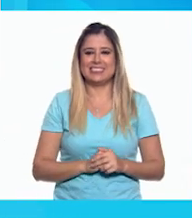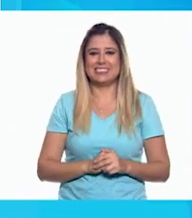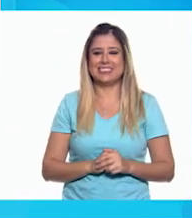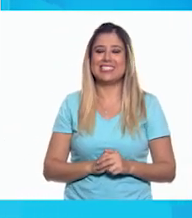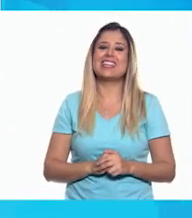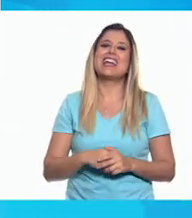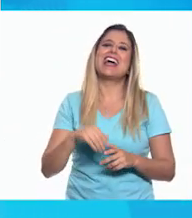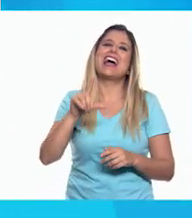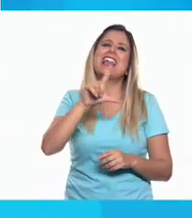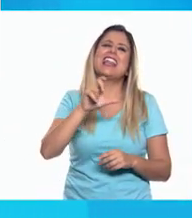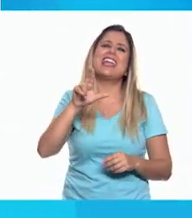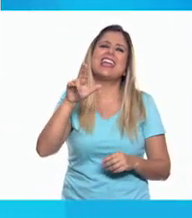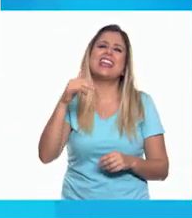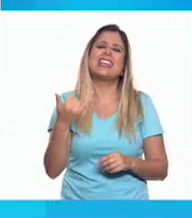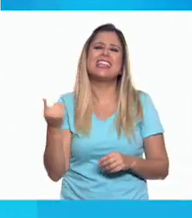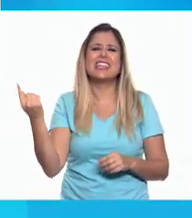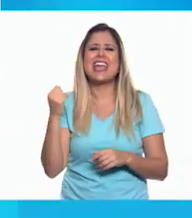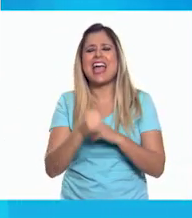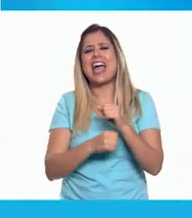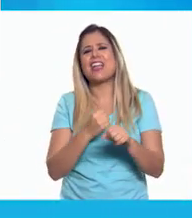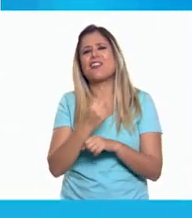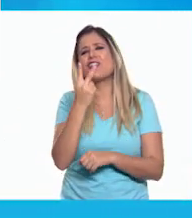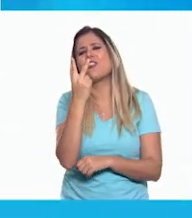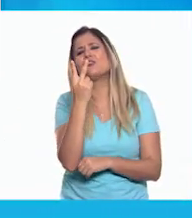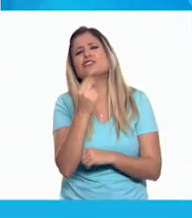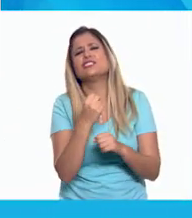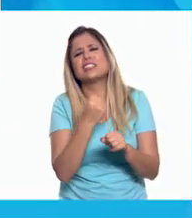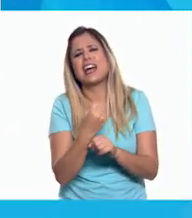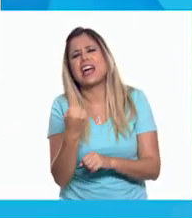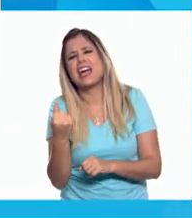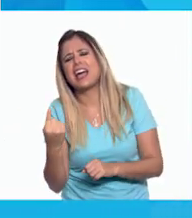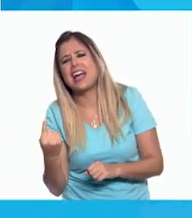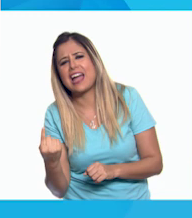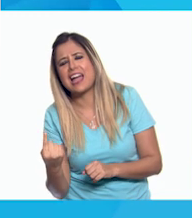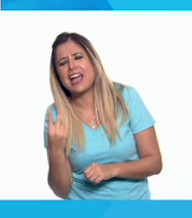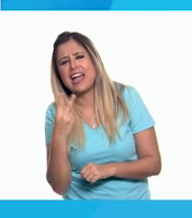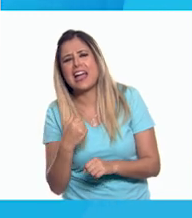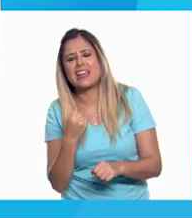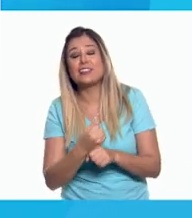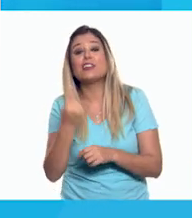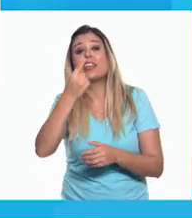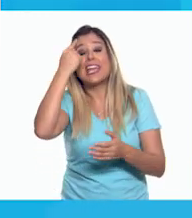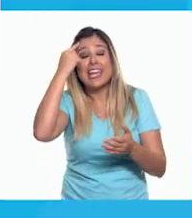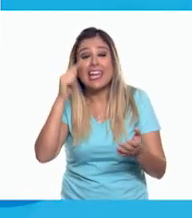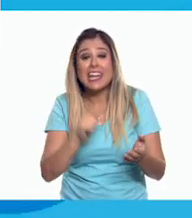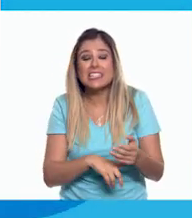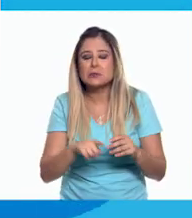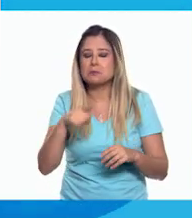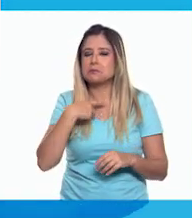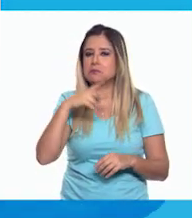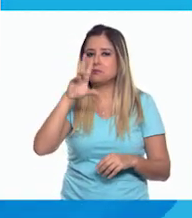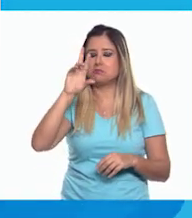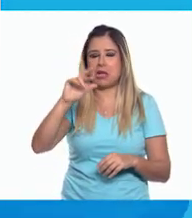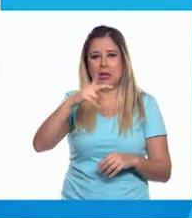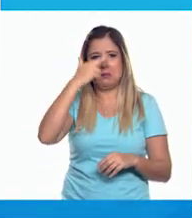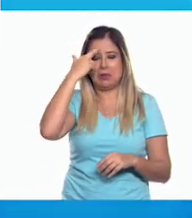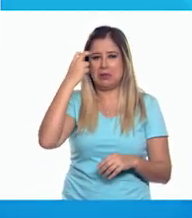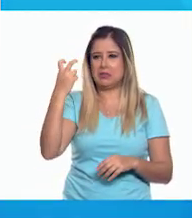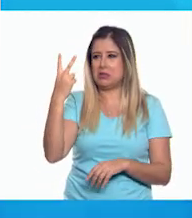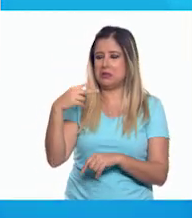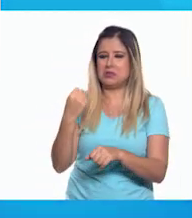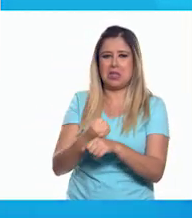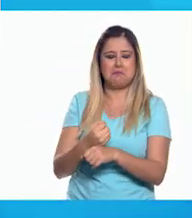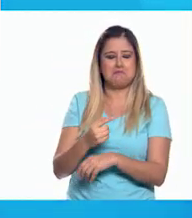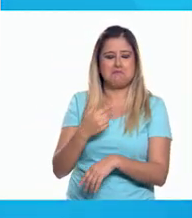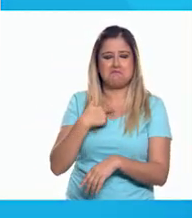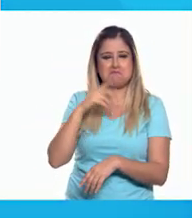Ay, Leni. Mira, ay, yo tenía 2 años. ¿Y qué crees, Eric? Que yo no me acuerdo de ese momento porque estaba muy